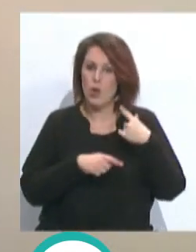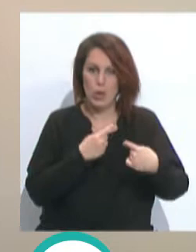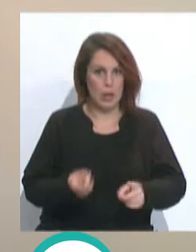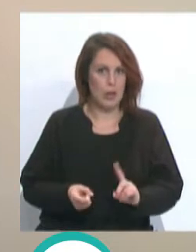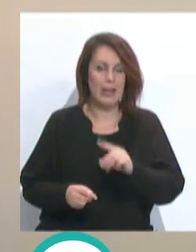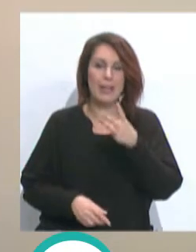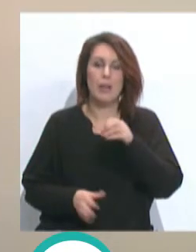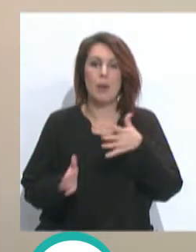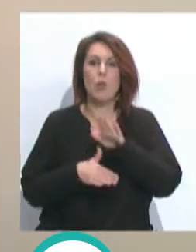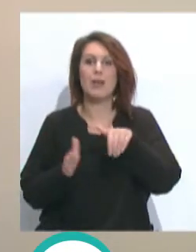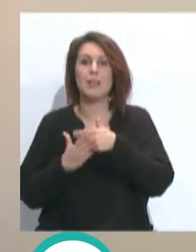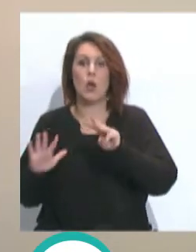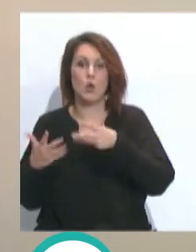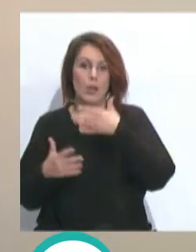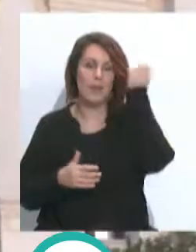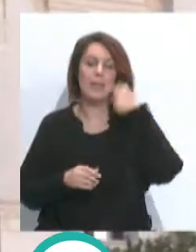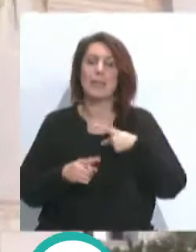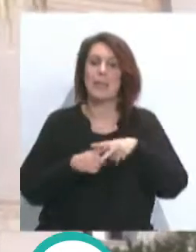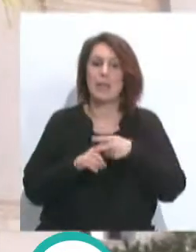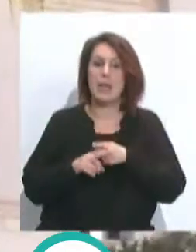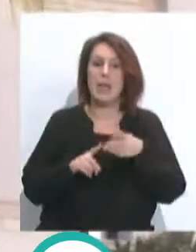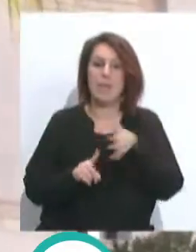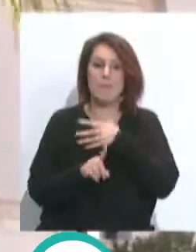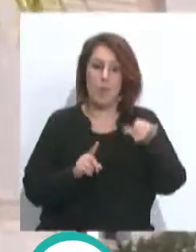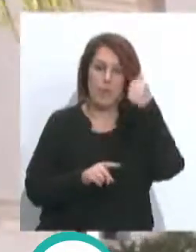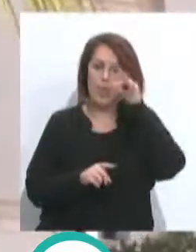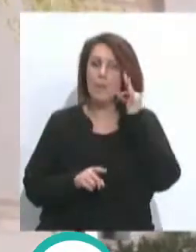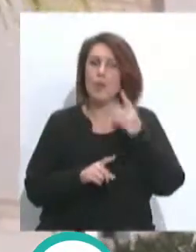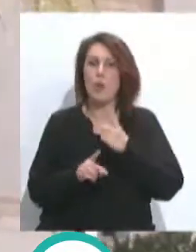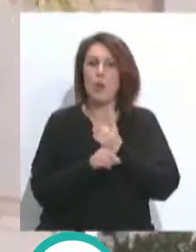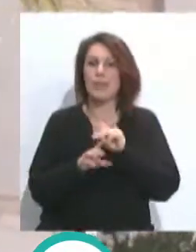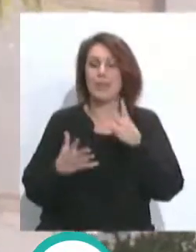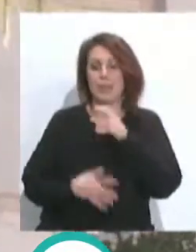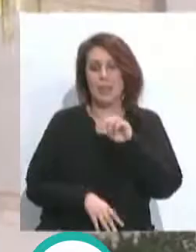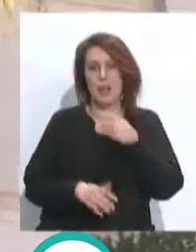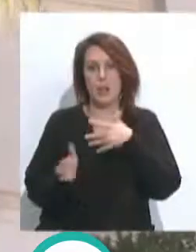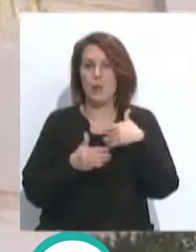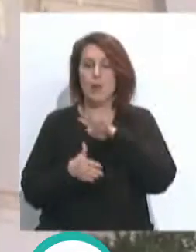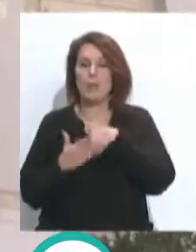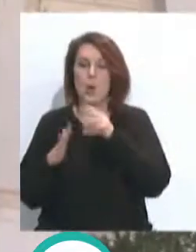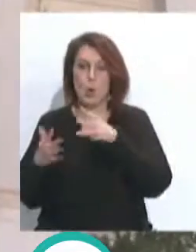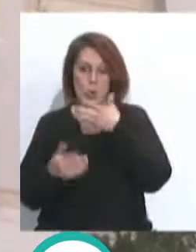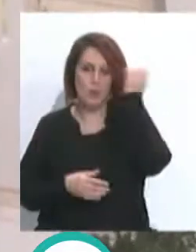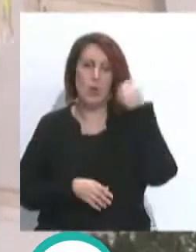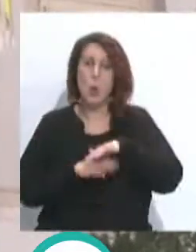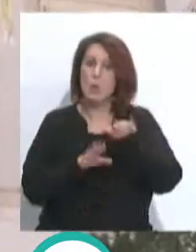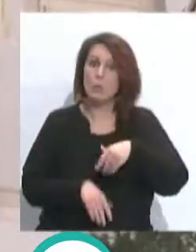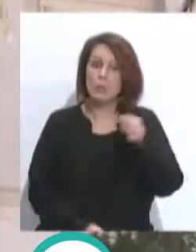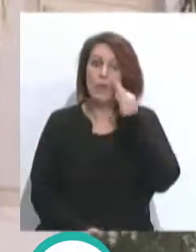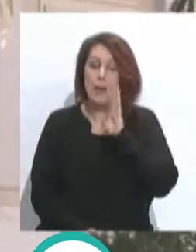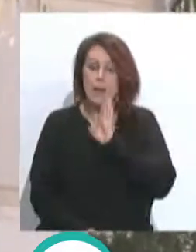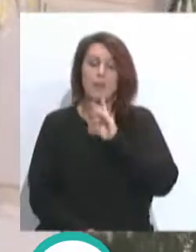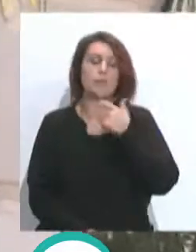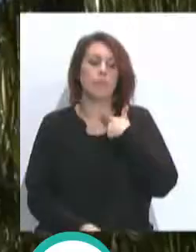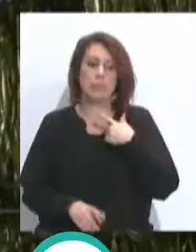marzo al 8 de abril, y el taller de superación de violencia de género, del 30 de marzo al 8 de abril. Por último, Lorena Garrón ha anunciado que